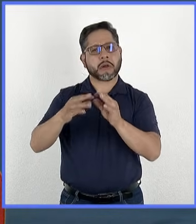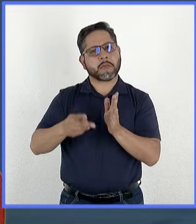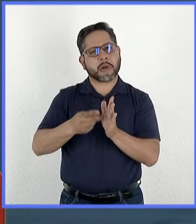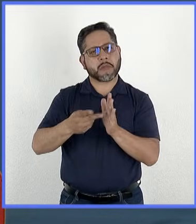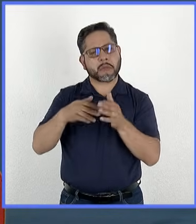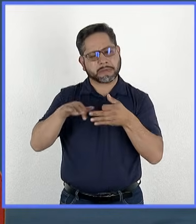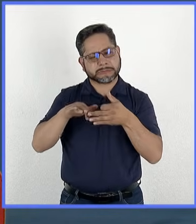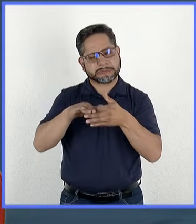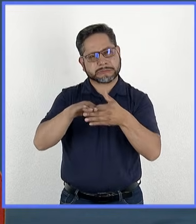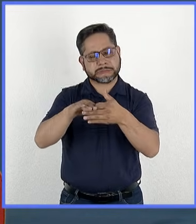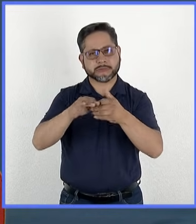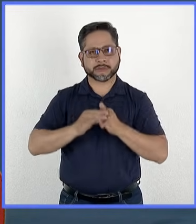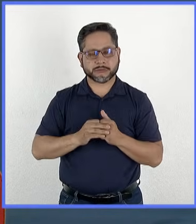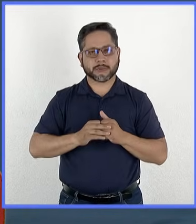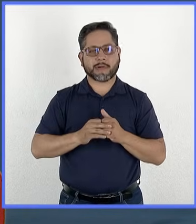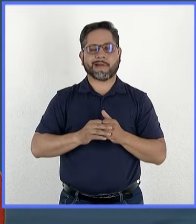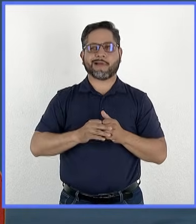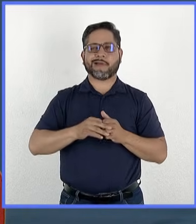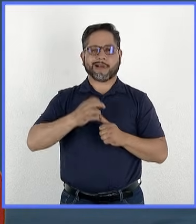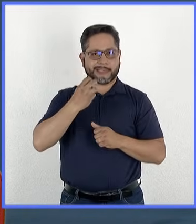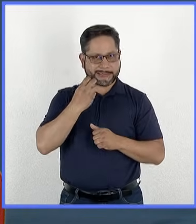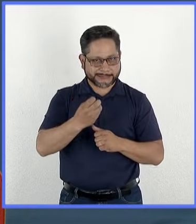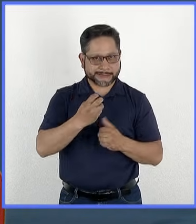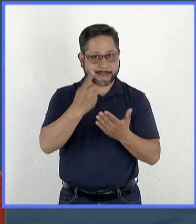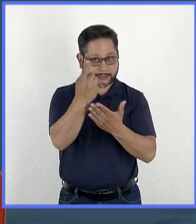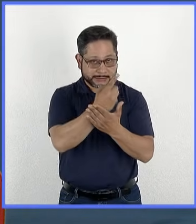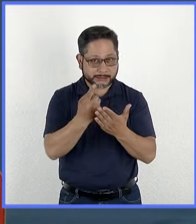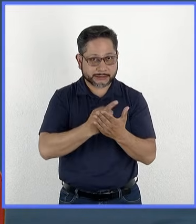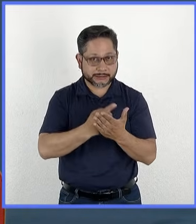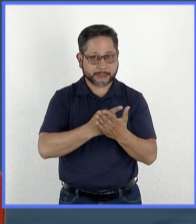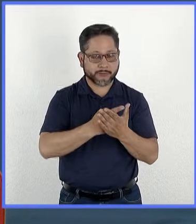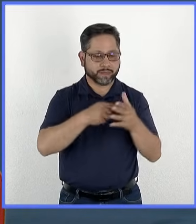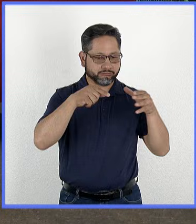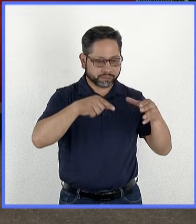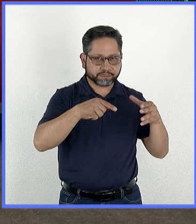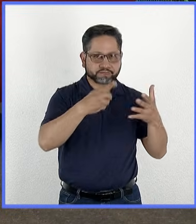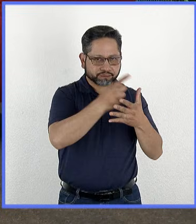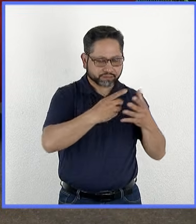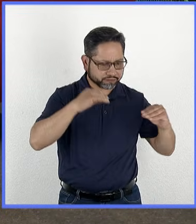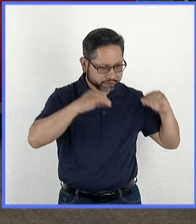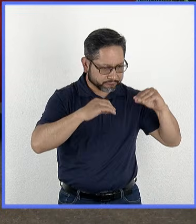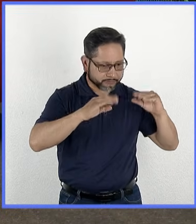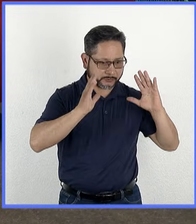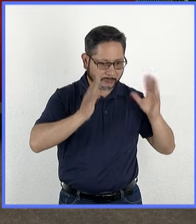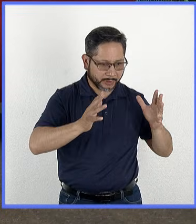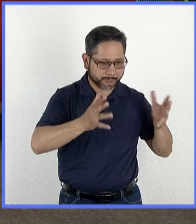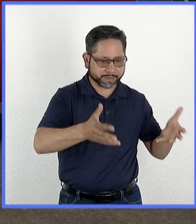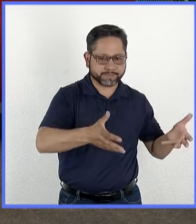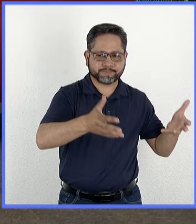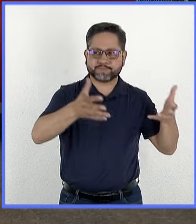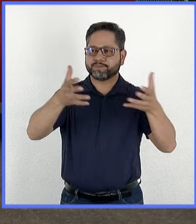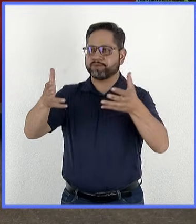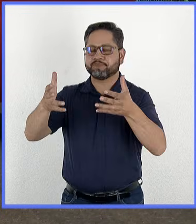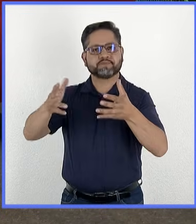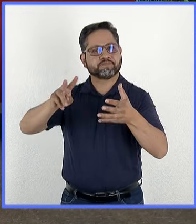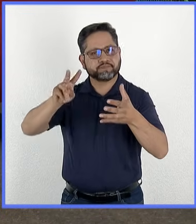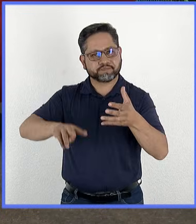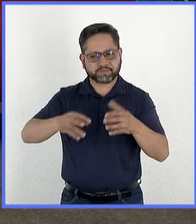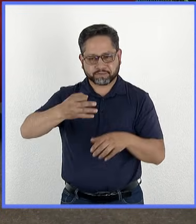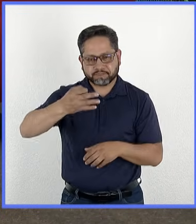la concepción del acueducto para su construcción, yo puedo decir que está